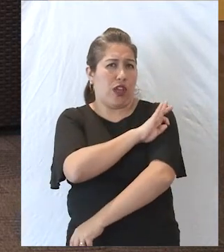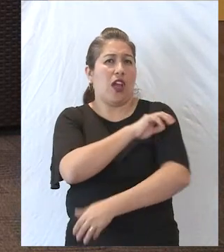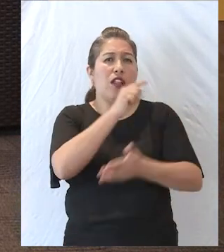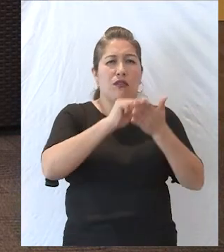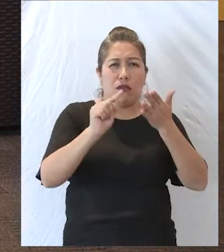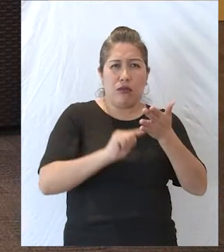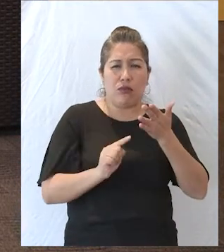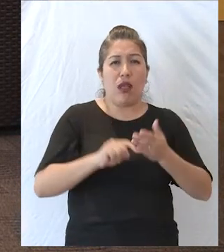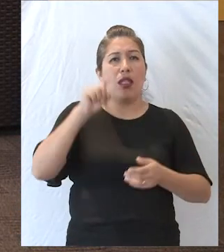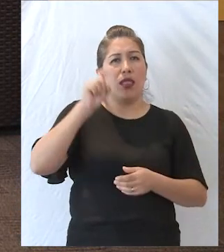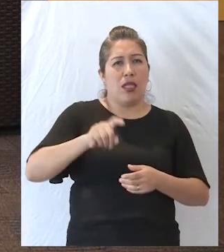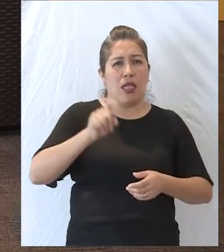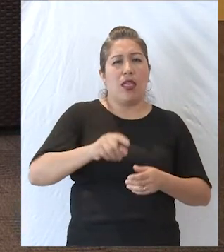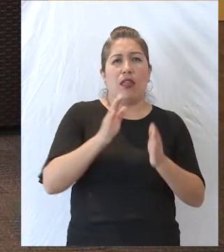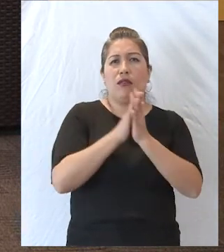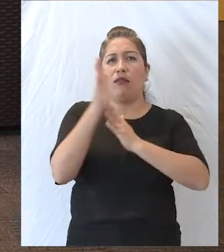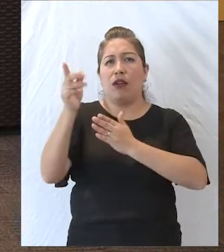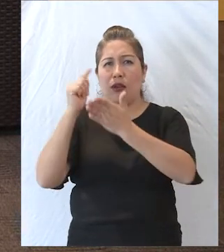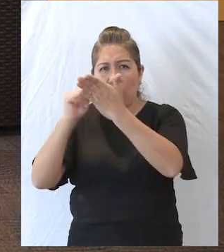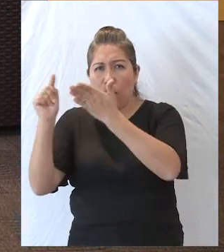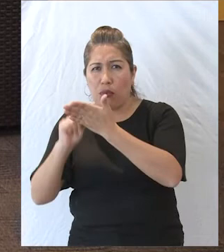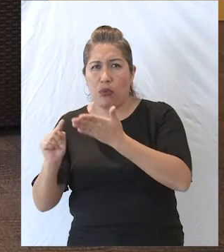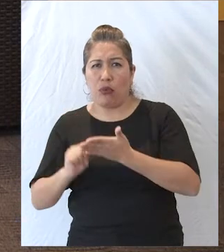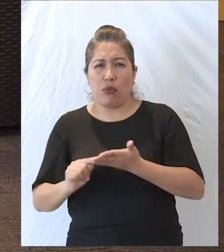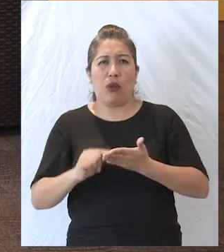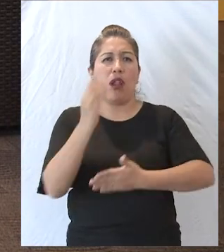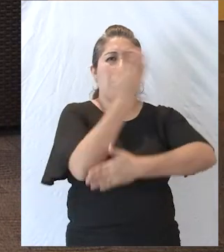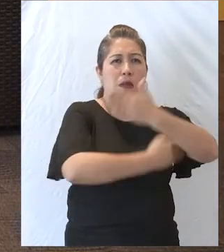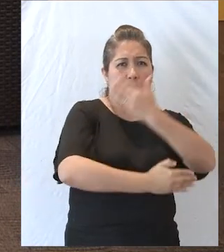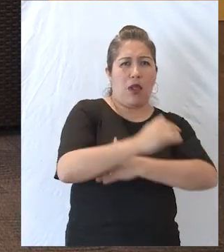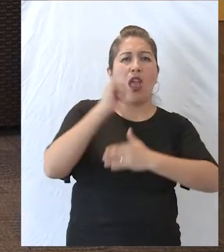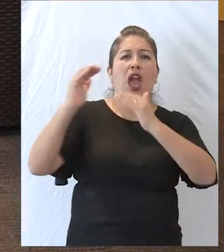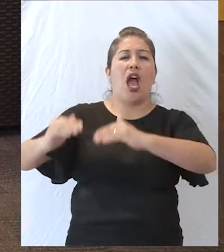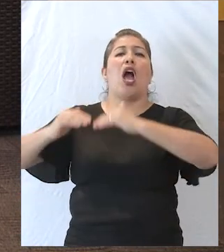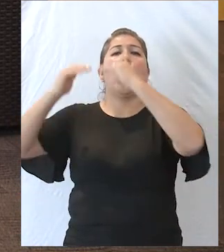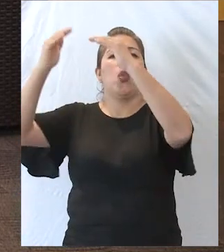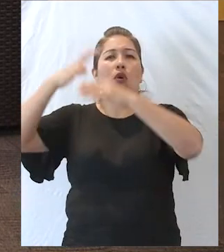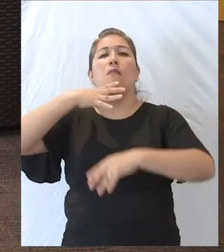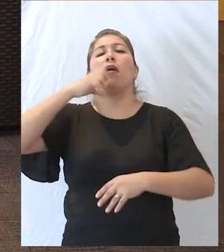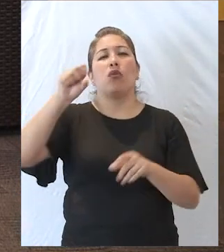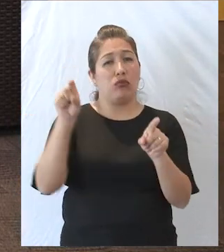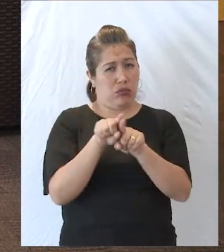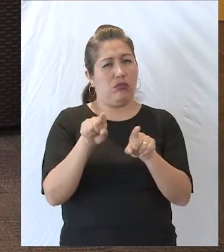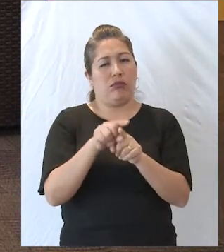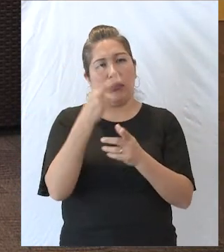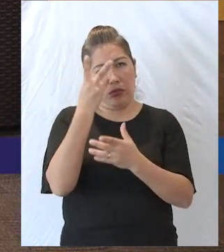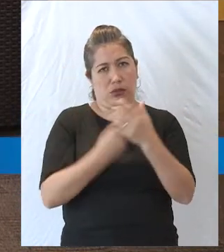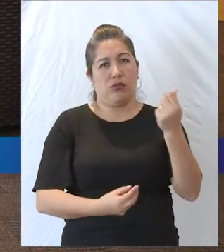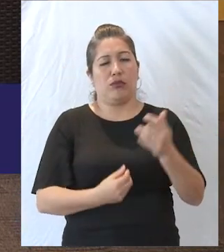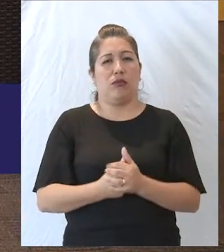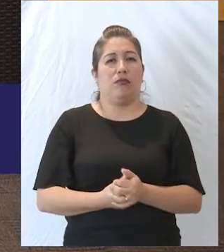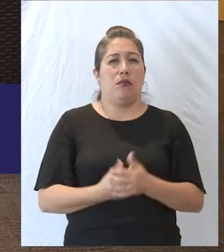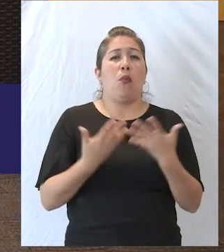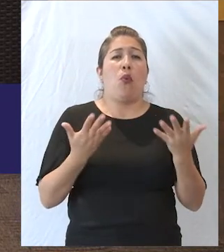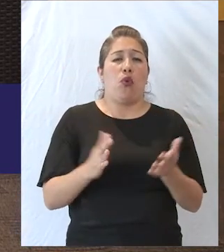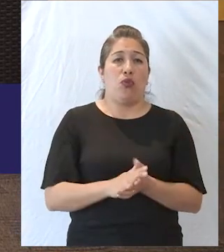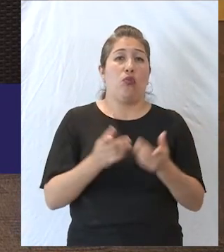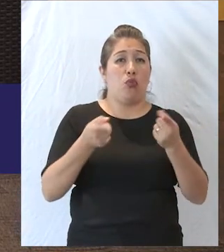fiscalía especializada para ver tipos de delitos contra las personas con discapacidad. Y el adulto mayor. Ok. ¿No? ¿Por qué?